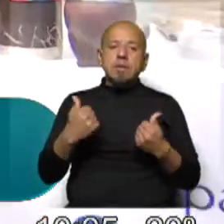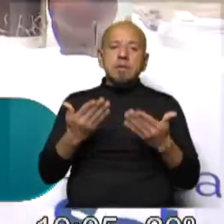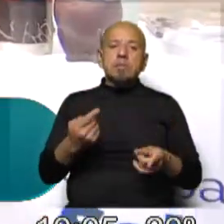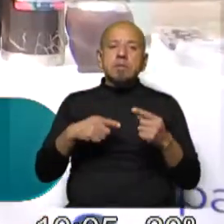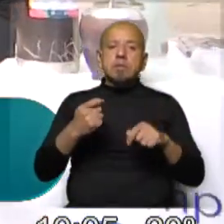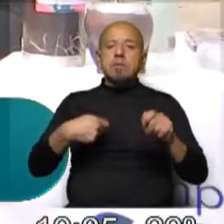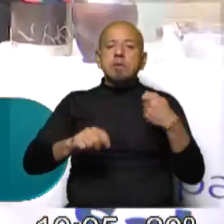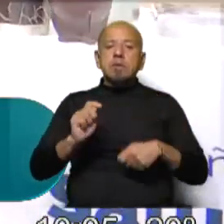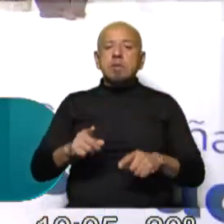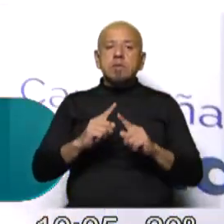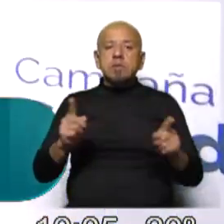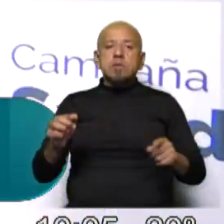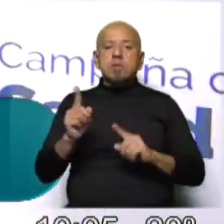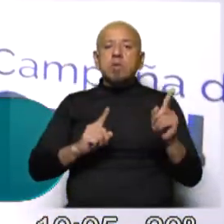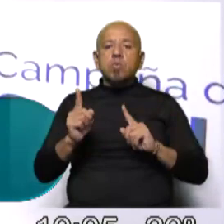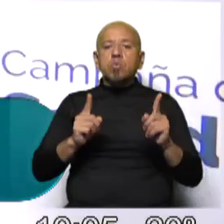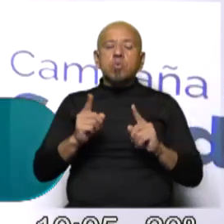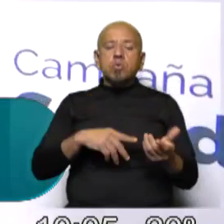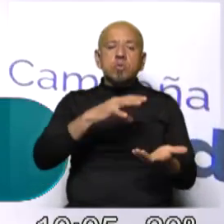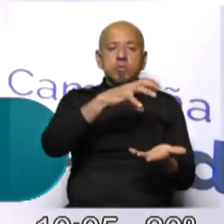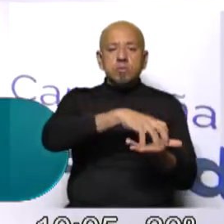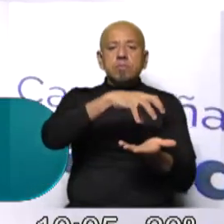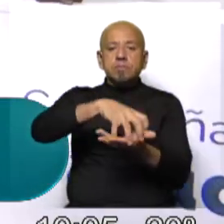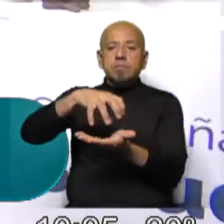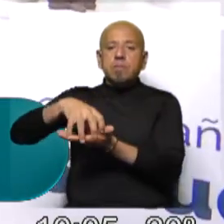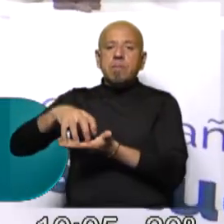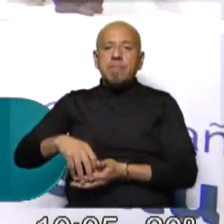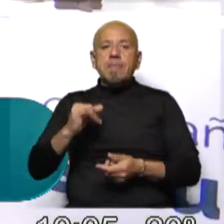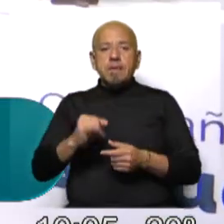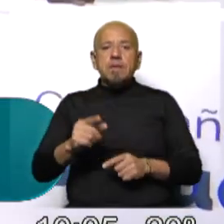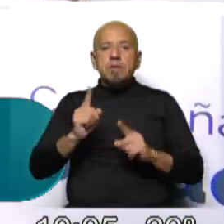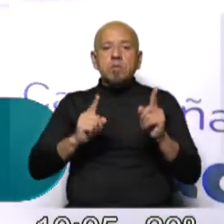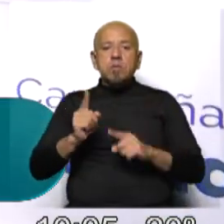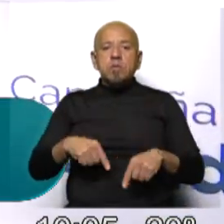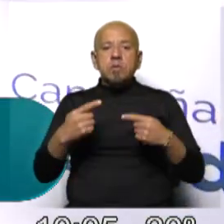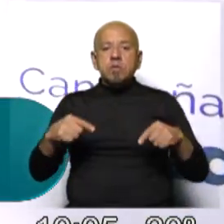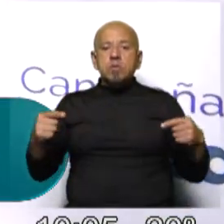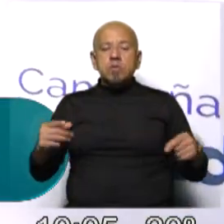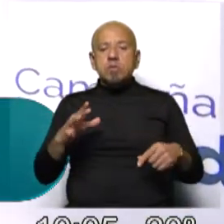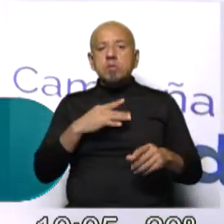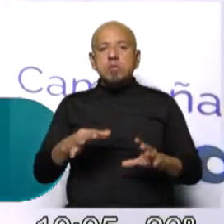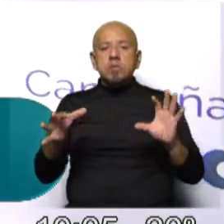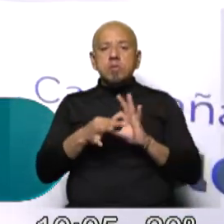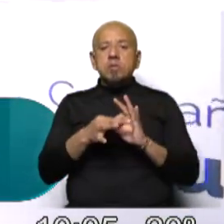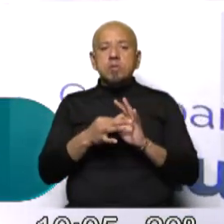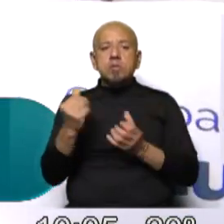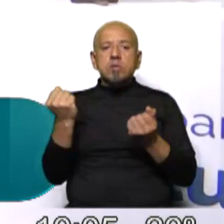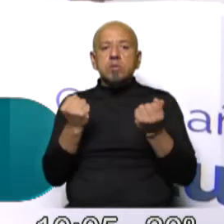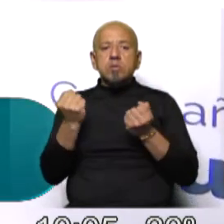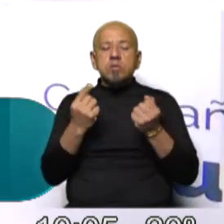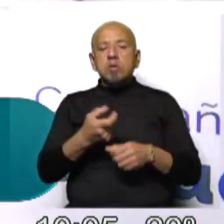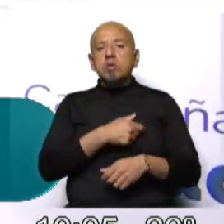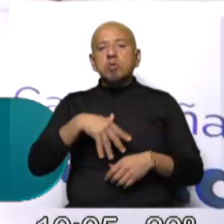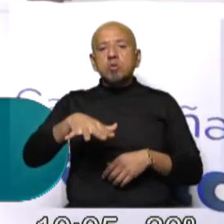no, probablemente después vengan algunos otros stands donde sí se van a poder comprar algunas cosas que tienen vínculo con la economía social y solidaria,